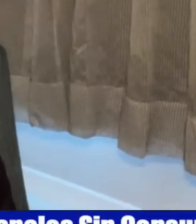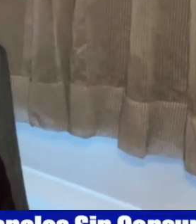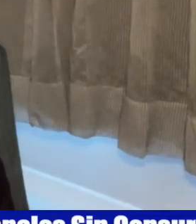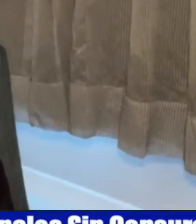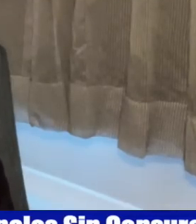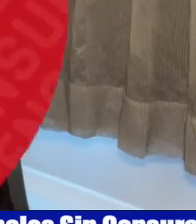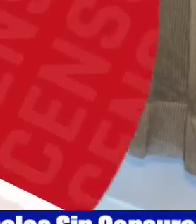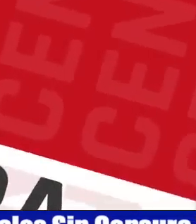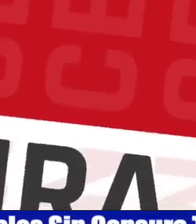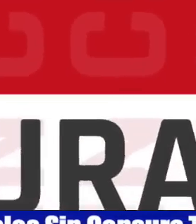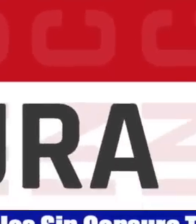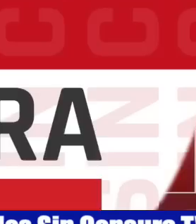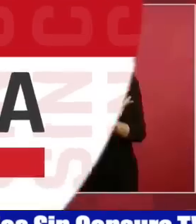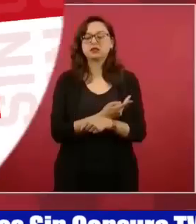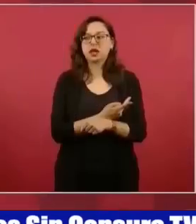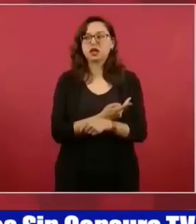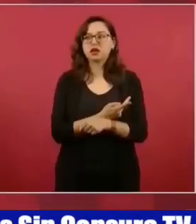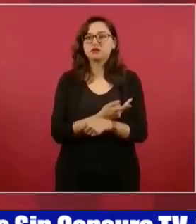Con?